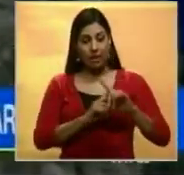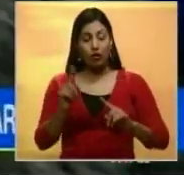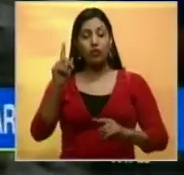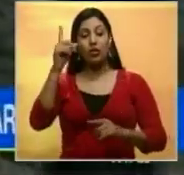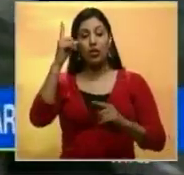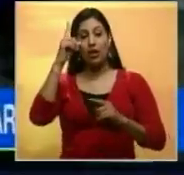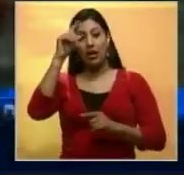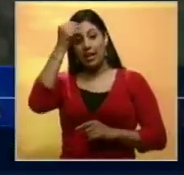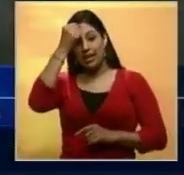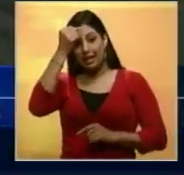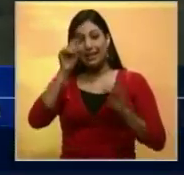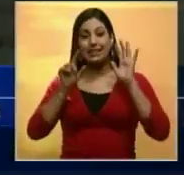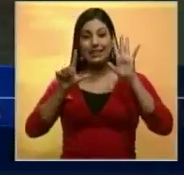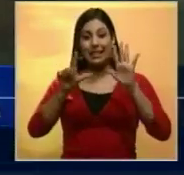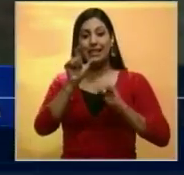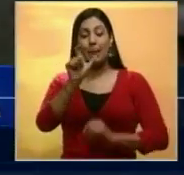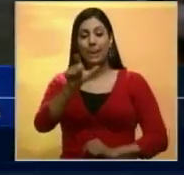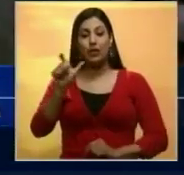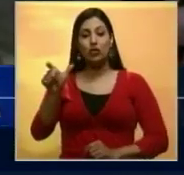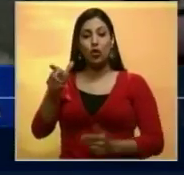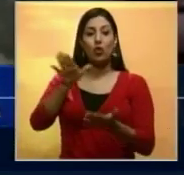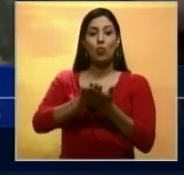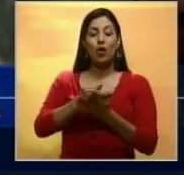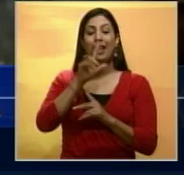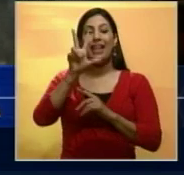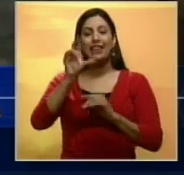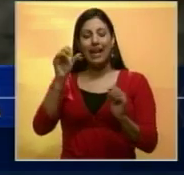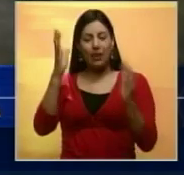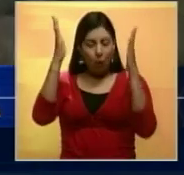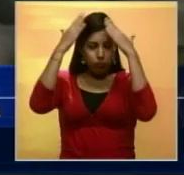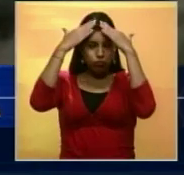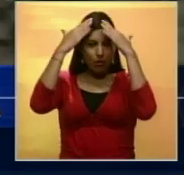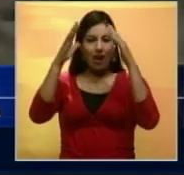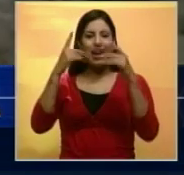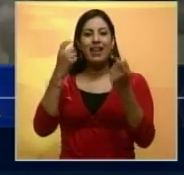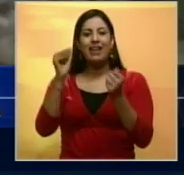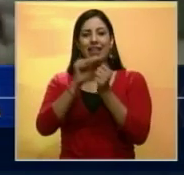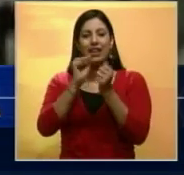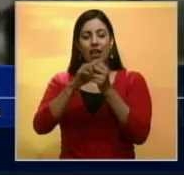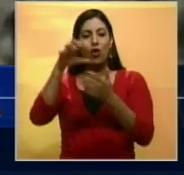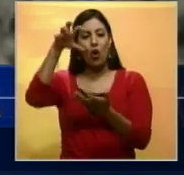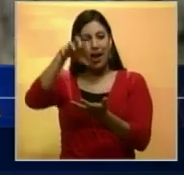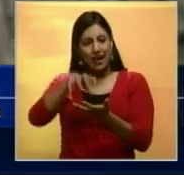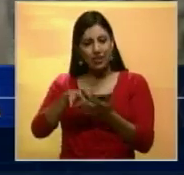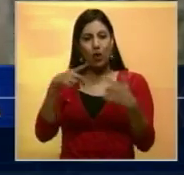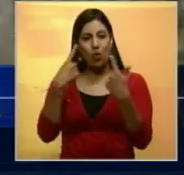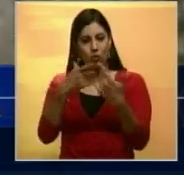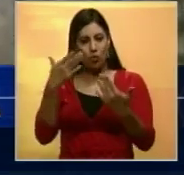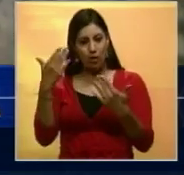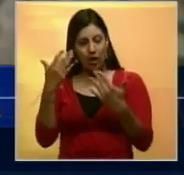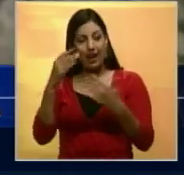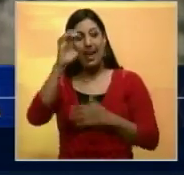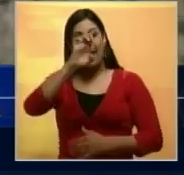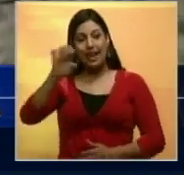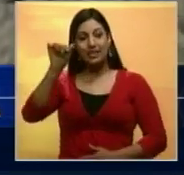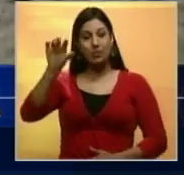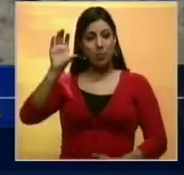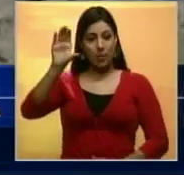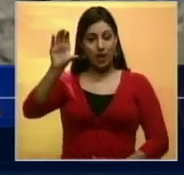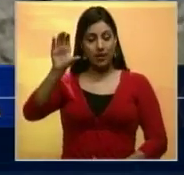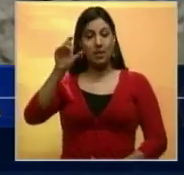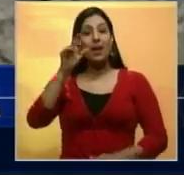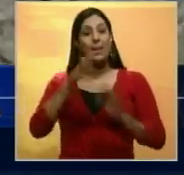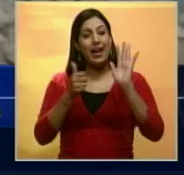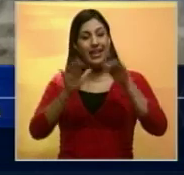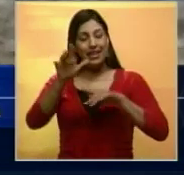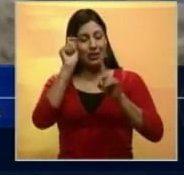En India, 7 personas fallecieron y más de 30 están atrapadas tras el colapso de una mina de carbón en el estado de Jharkhand, al este del país. Al menos